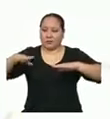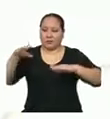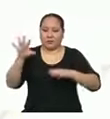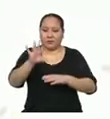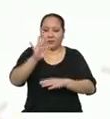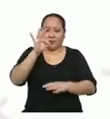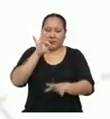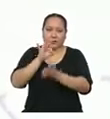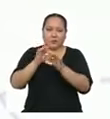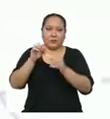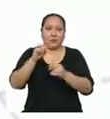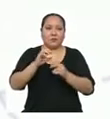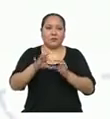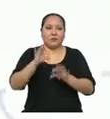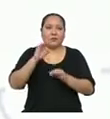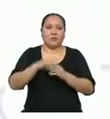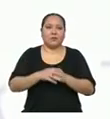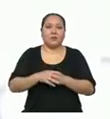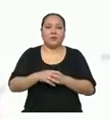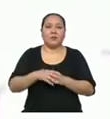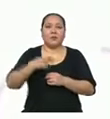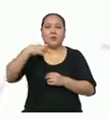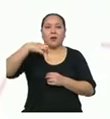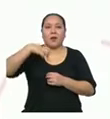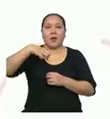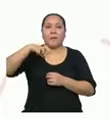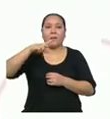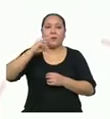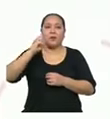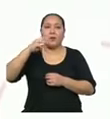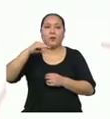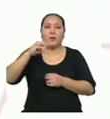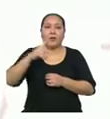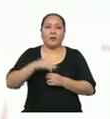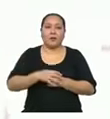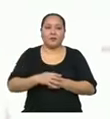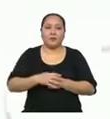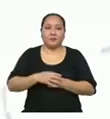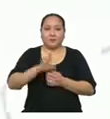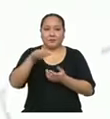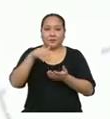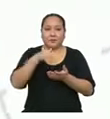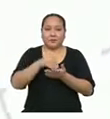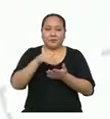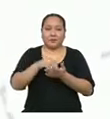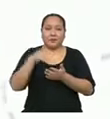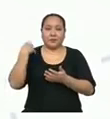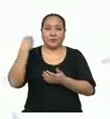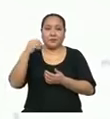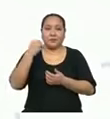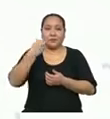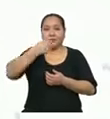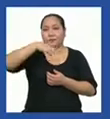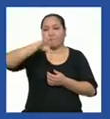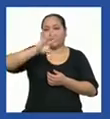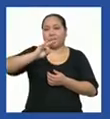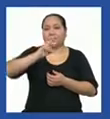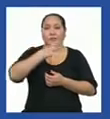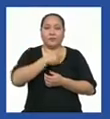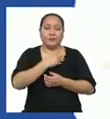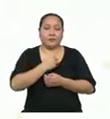el promedio de los términos 15 y 16. Que notamos que se encuentran en la barra de los jóvenes de 17